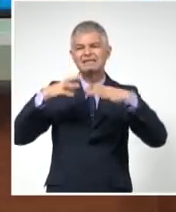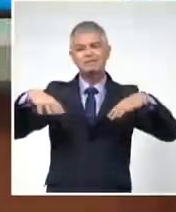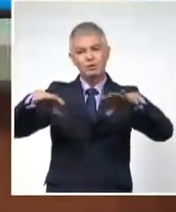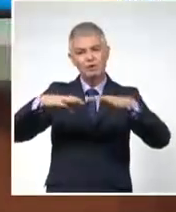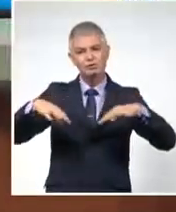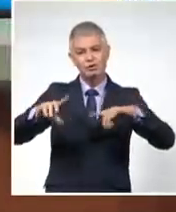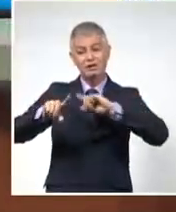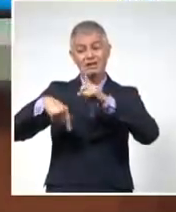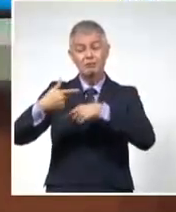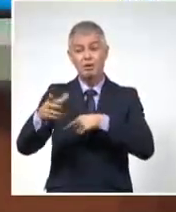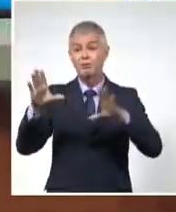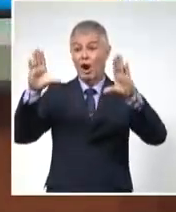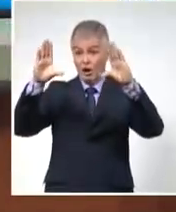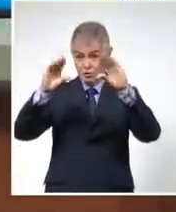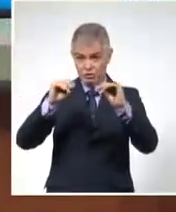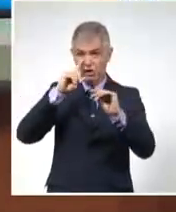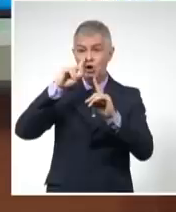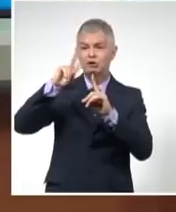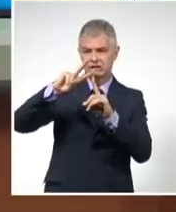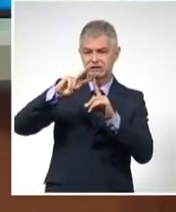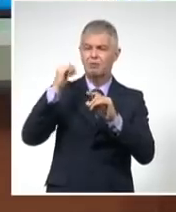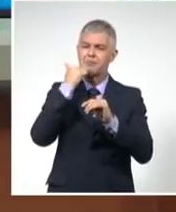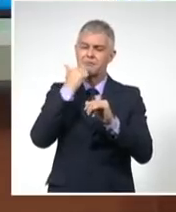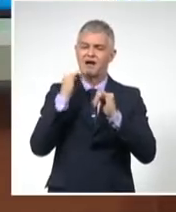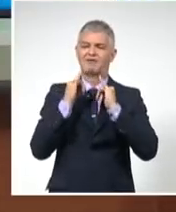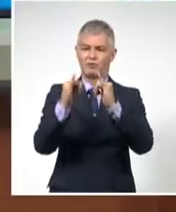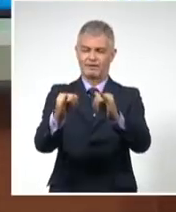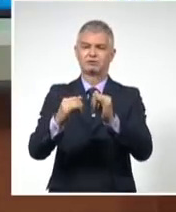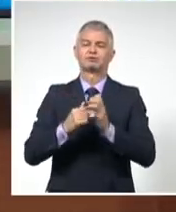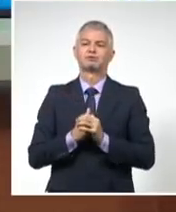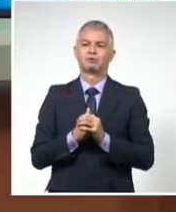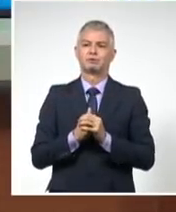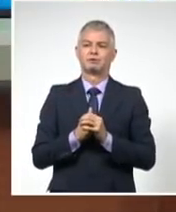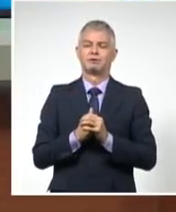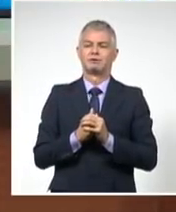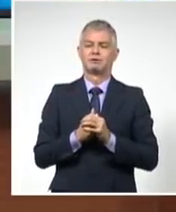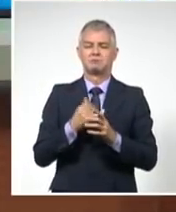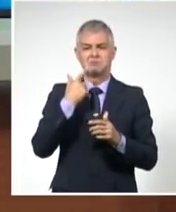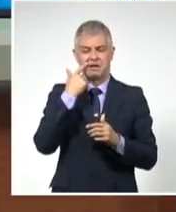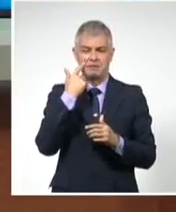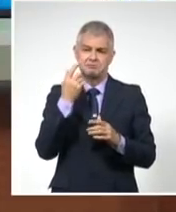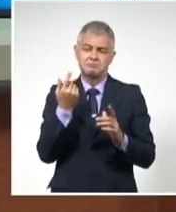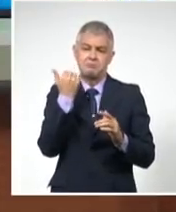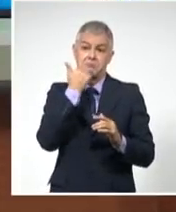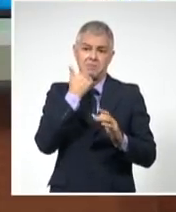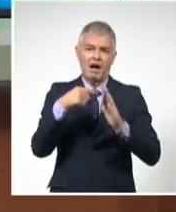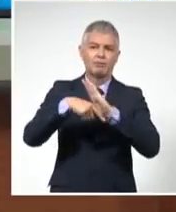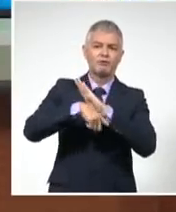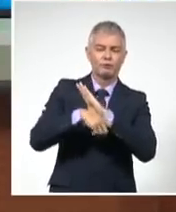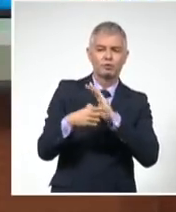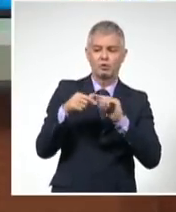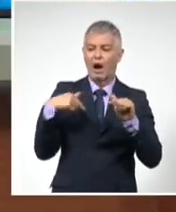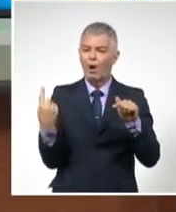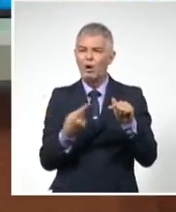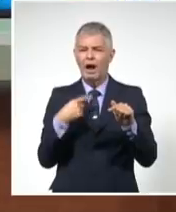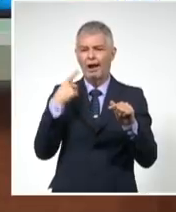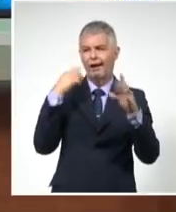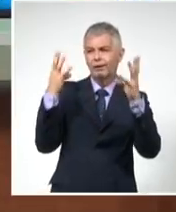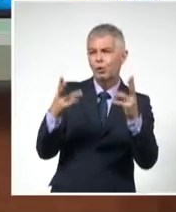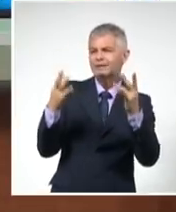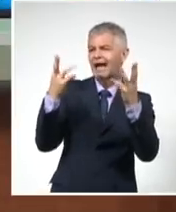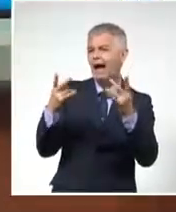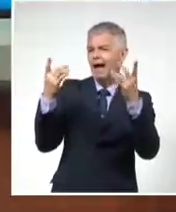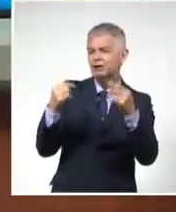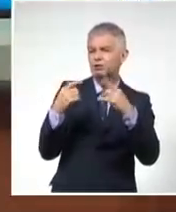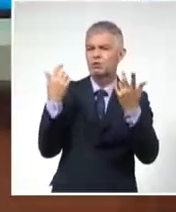noticiero darle una mayor, digamos, severidad a esto que estamos hablando, porque estamos buscando datos para poder dar una